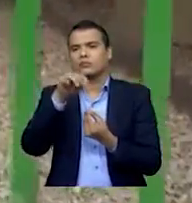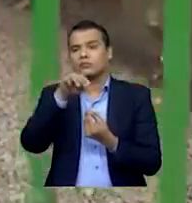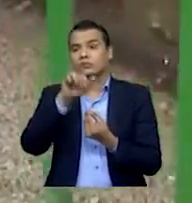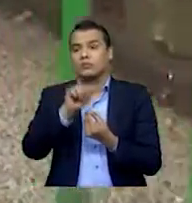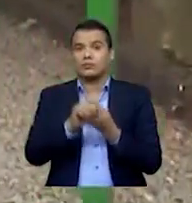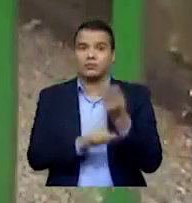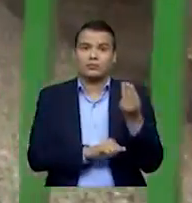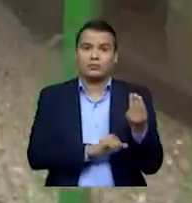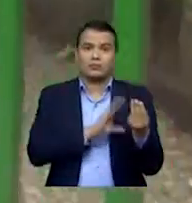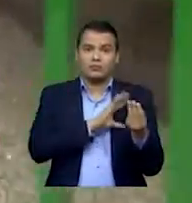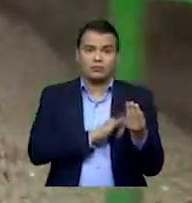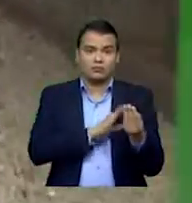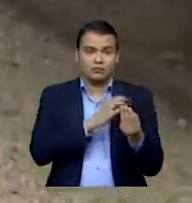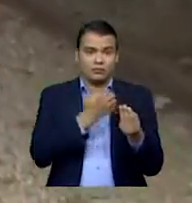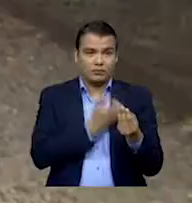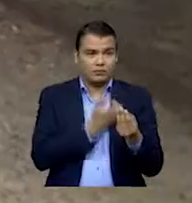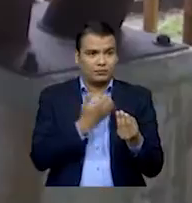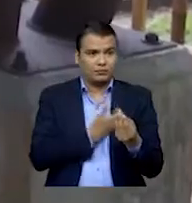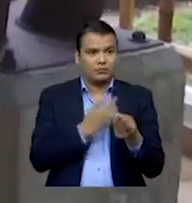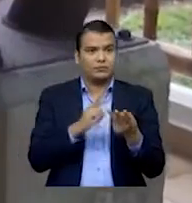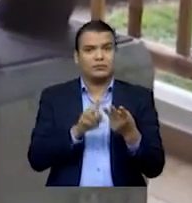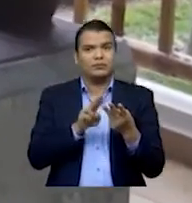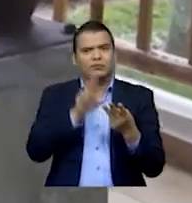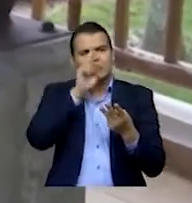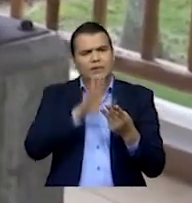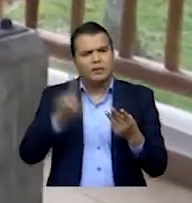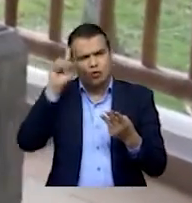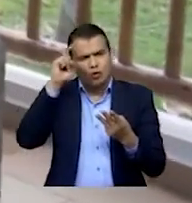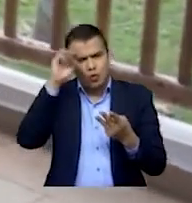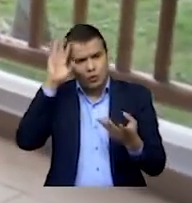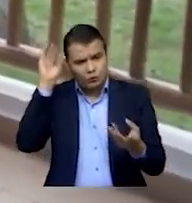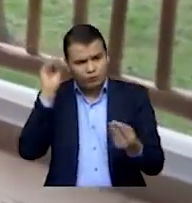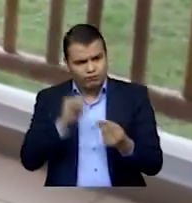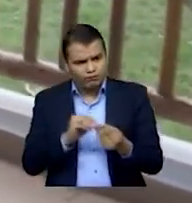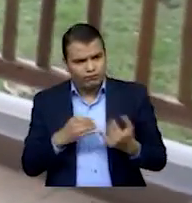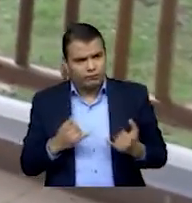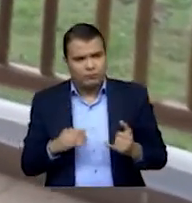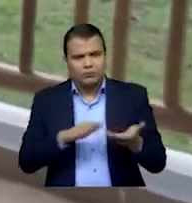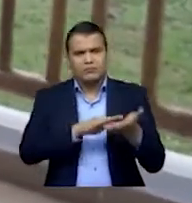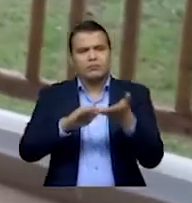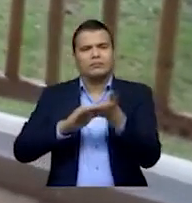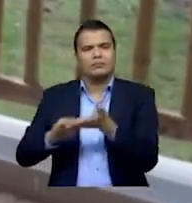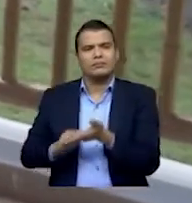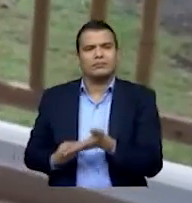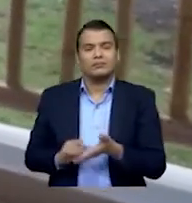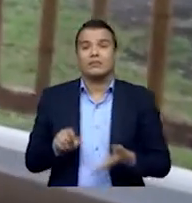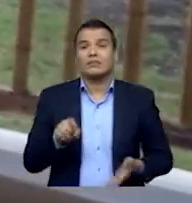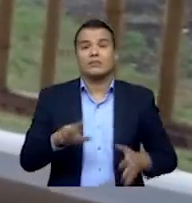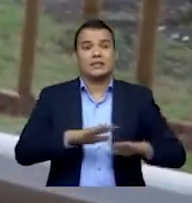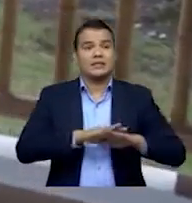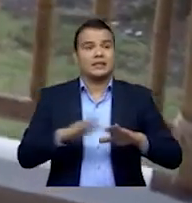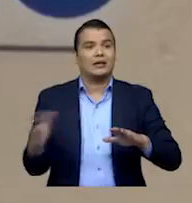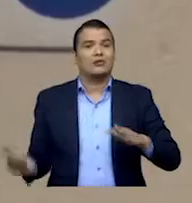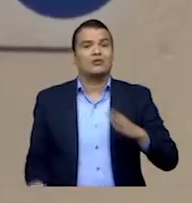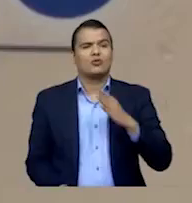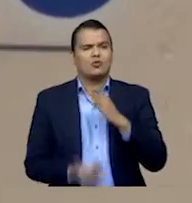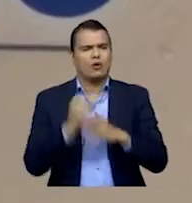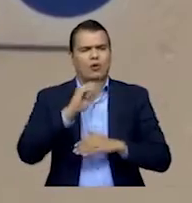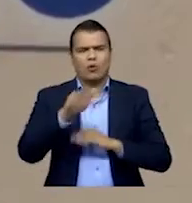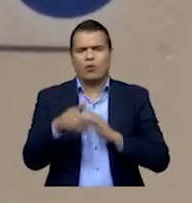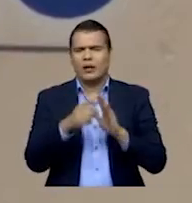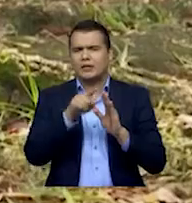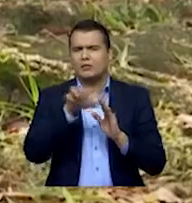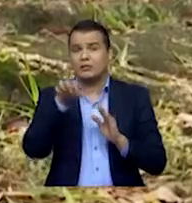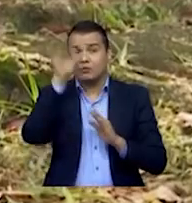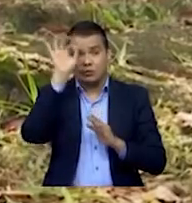la corporación que hicimos con ellos hicimos un renovado parque lago de las garzas lo recuperamos totalmente